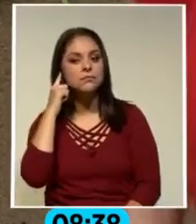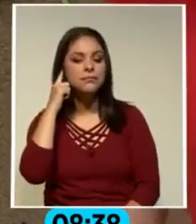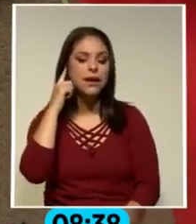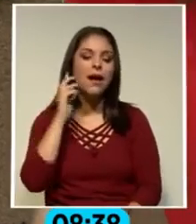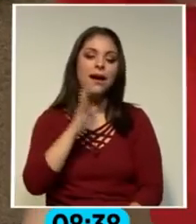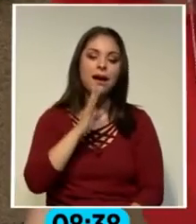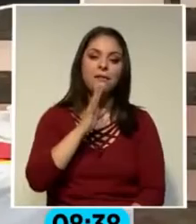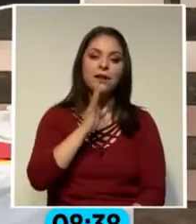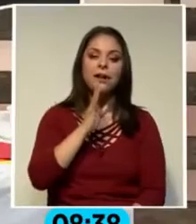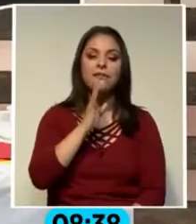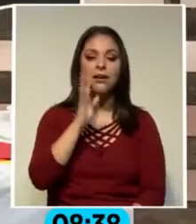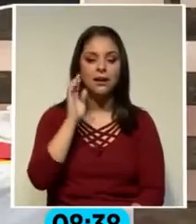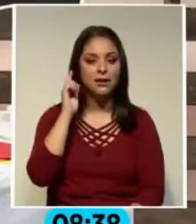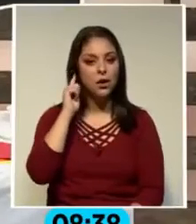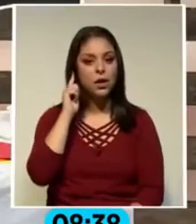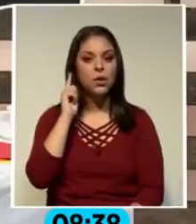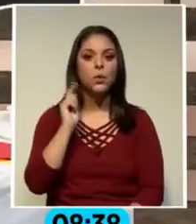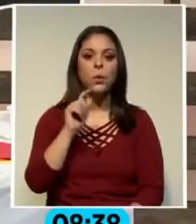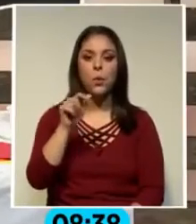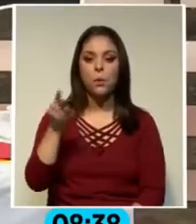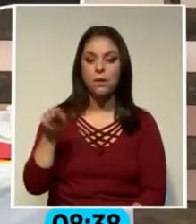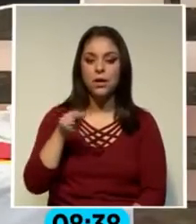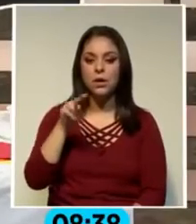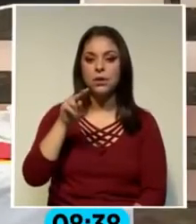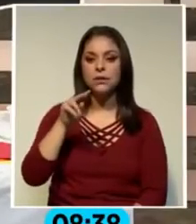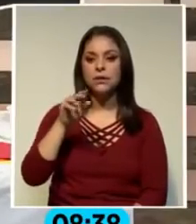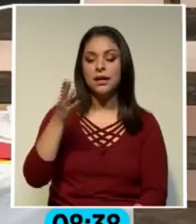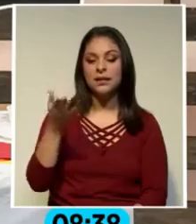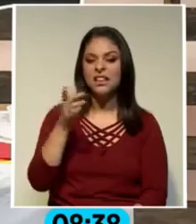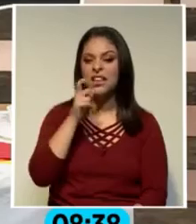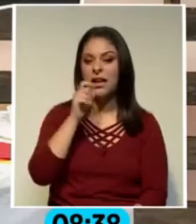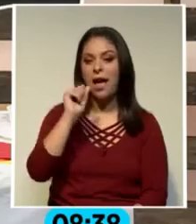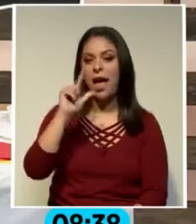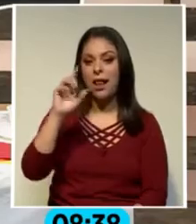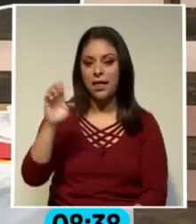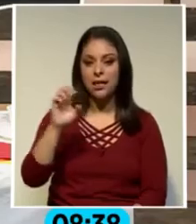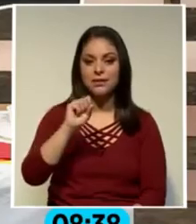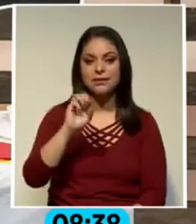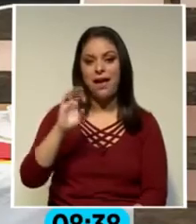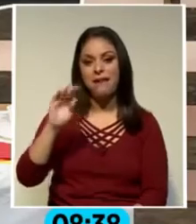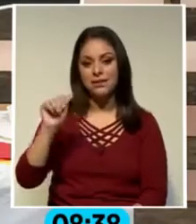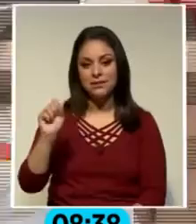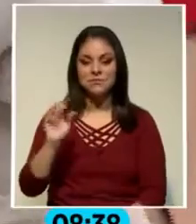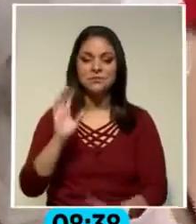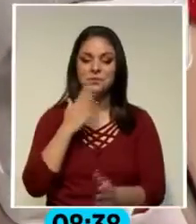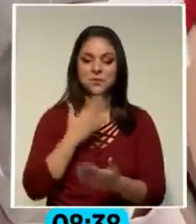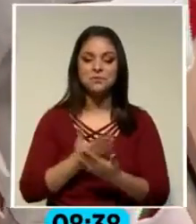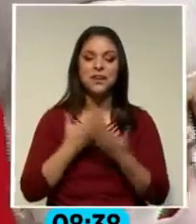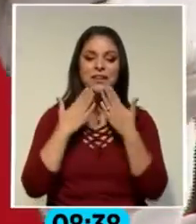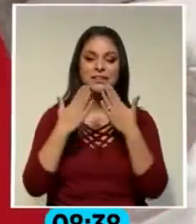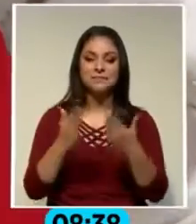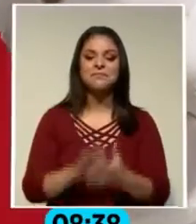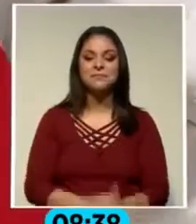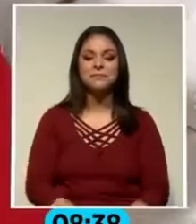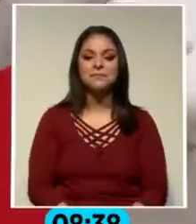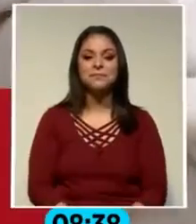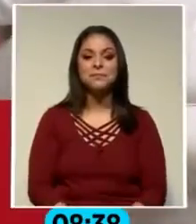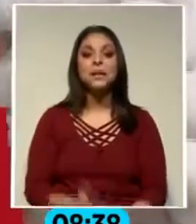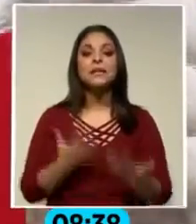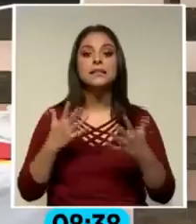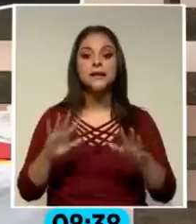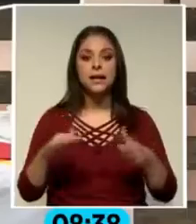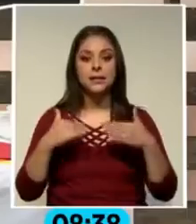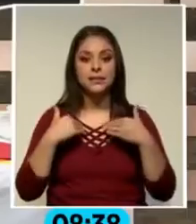¿verdad? Muchas gracias. Ok, muy bien. Aquí ya yo tengo mi etiqueta. ¿Qué voy a hacer con ella? La voy a